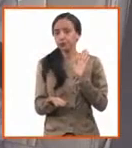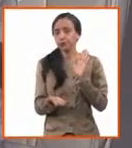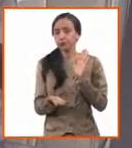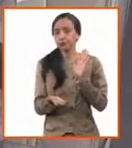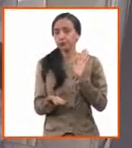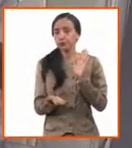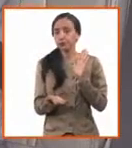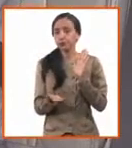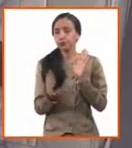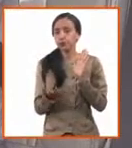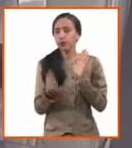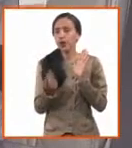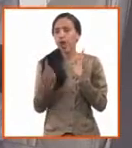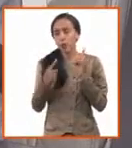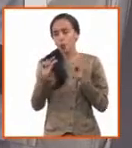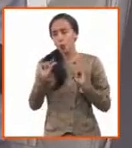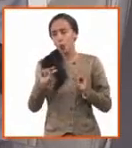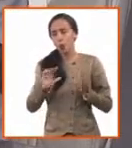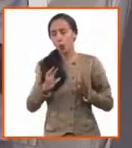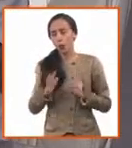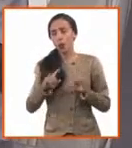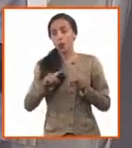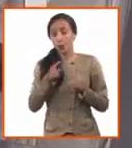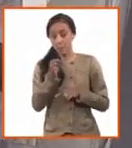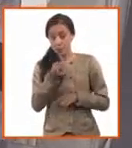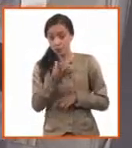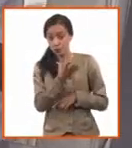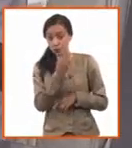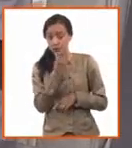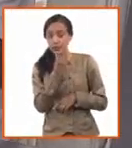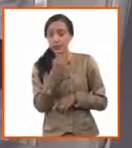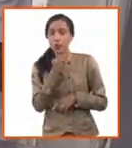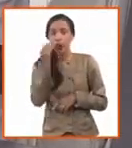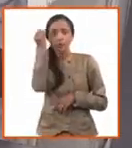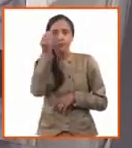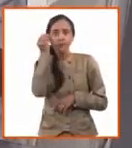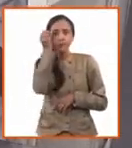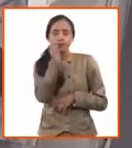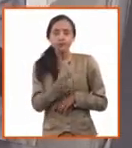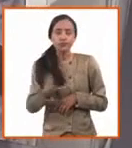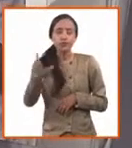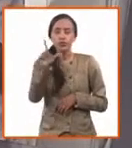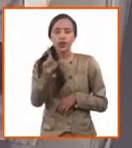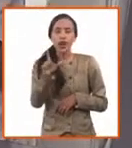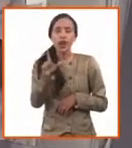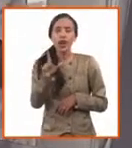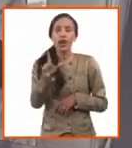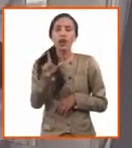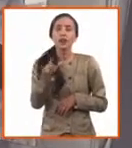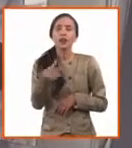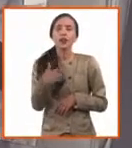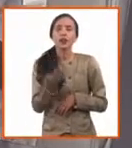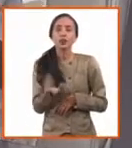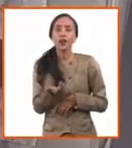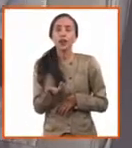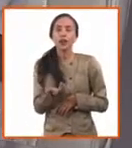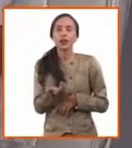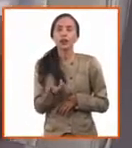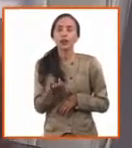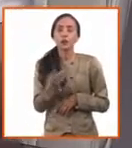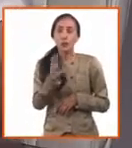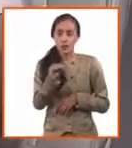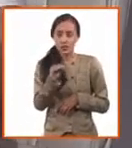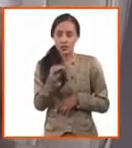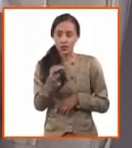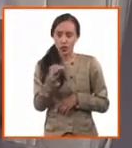es un poco complejo porque tiene que consultó decías de la conciencia social y de la superación de la enajenación pero que vamos a decirlo de esta